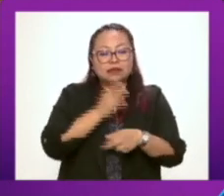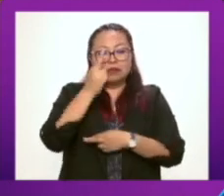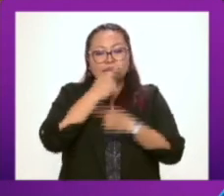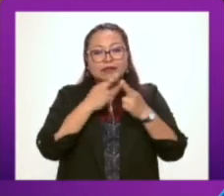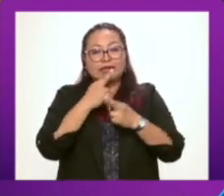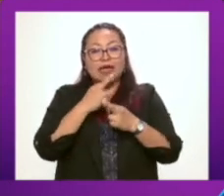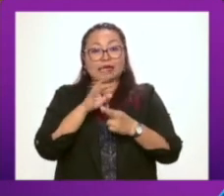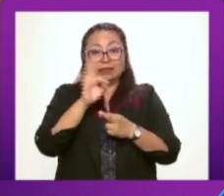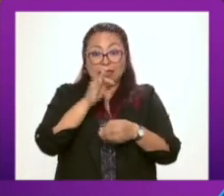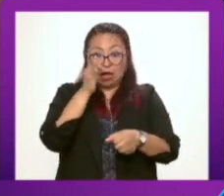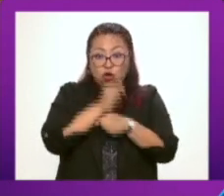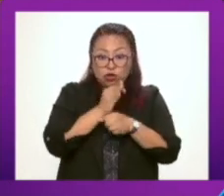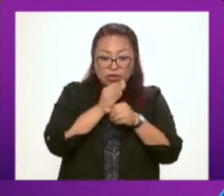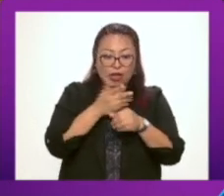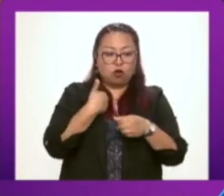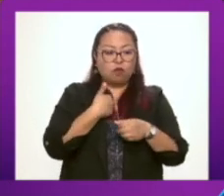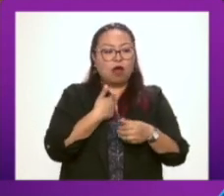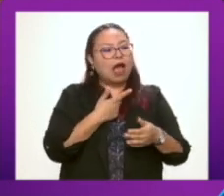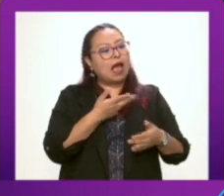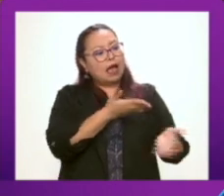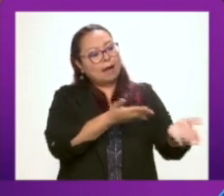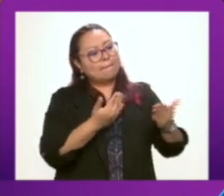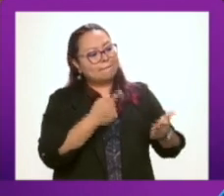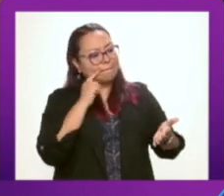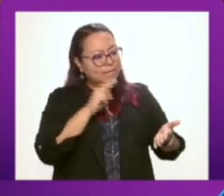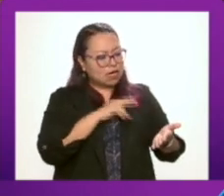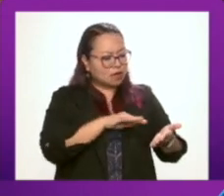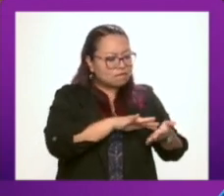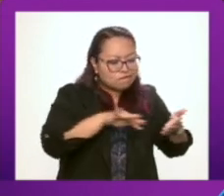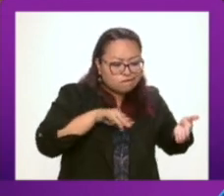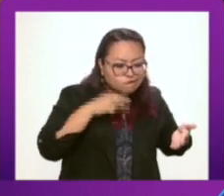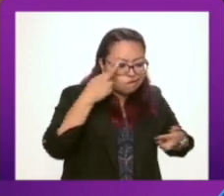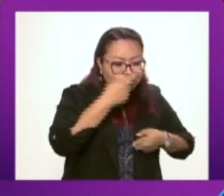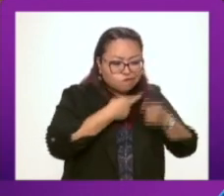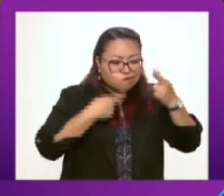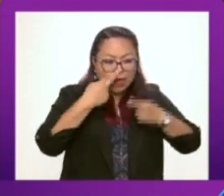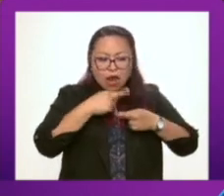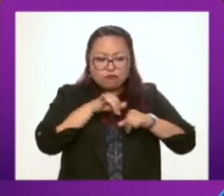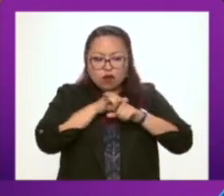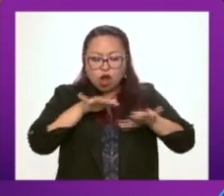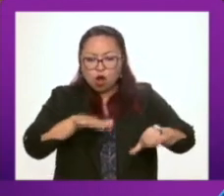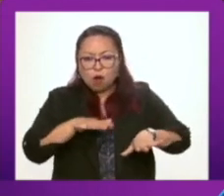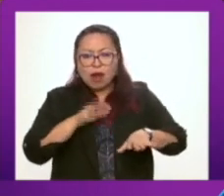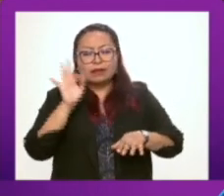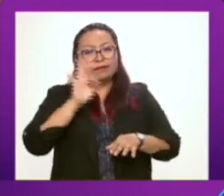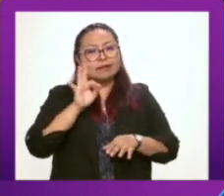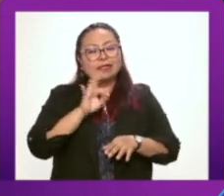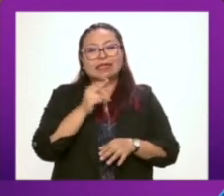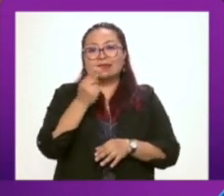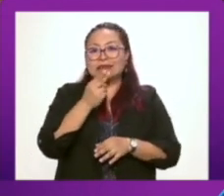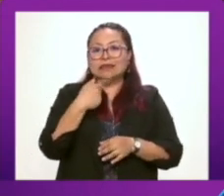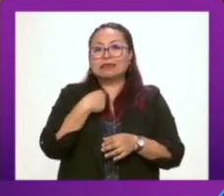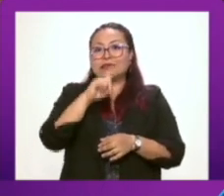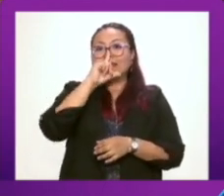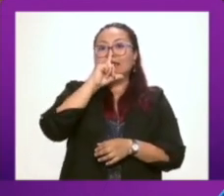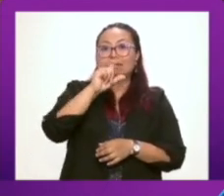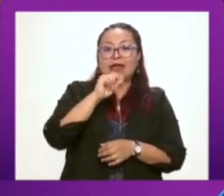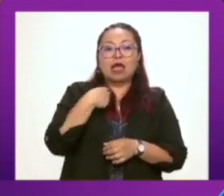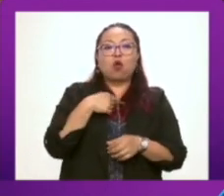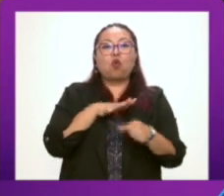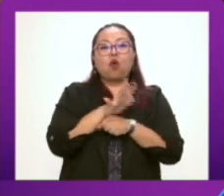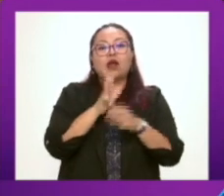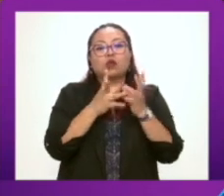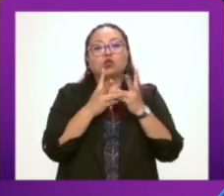información en un procedimiento de auditoría que puede resultar en resarcitorio se puede afectar el